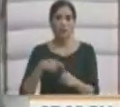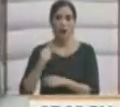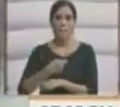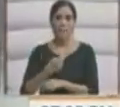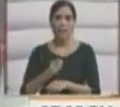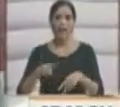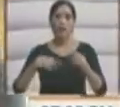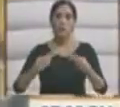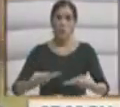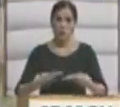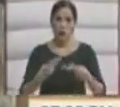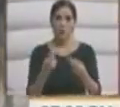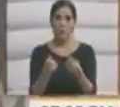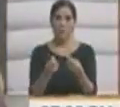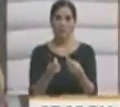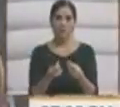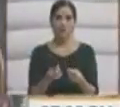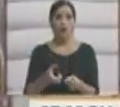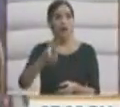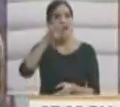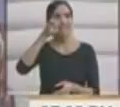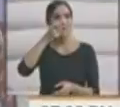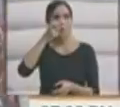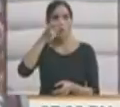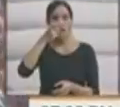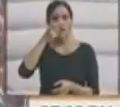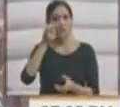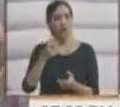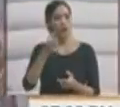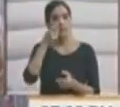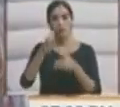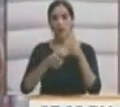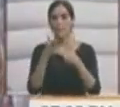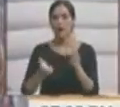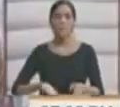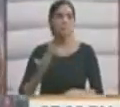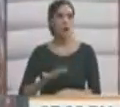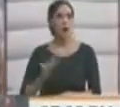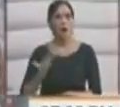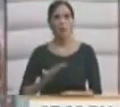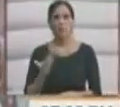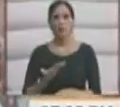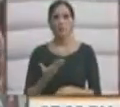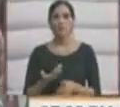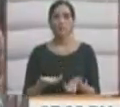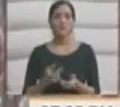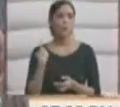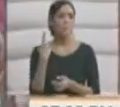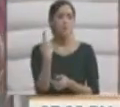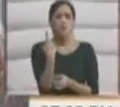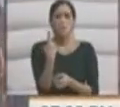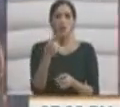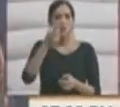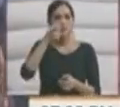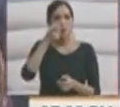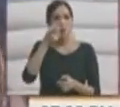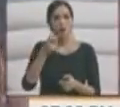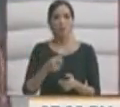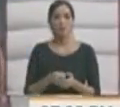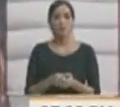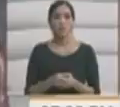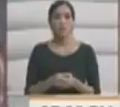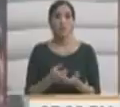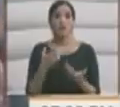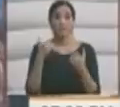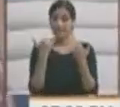tarifa? La seguridad del metro. Lo primerito que tienen que hacer es la seguridad. Habiendo seguridad, sacamos